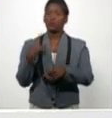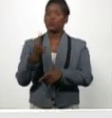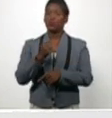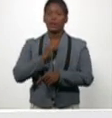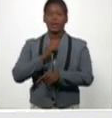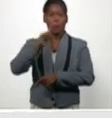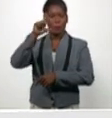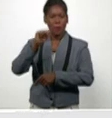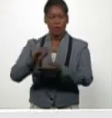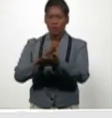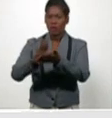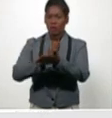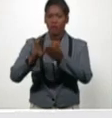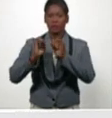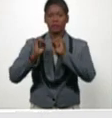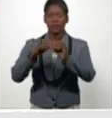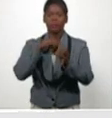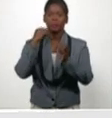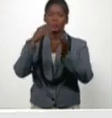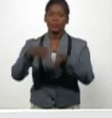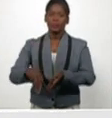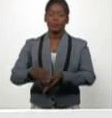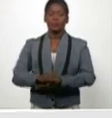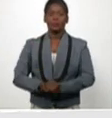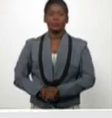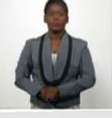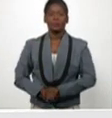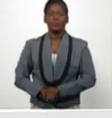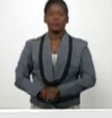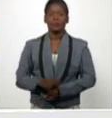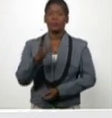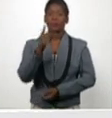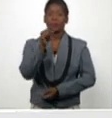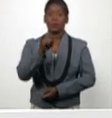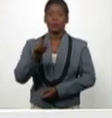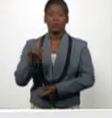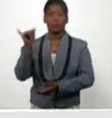Cuba. Las 2 personas que se evacuaron, los 54 que han